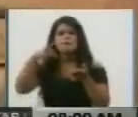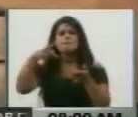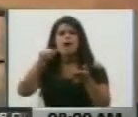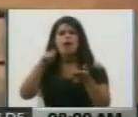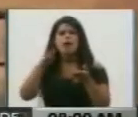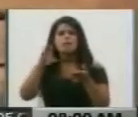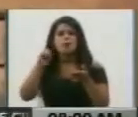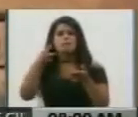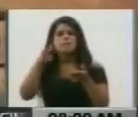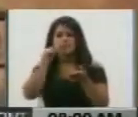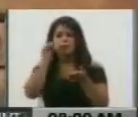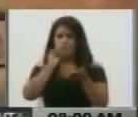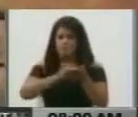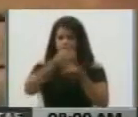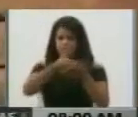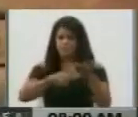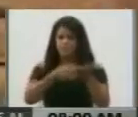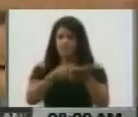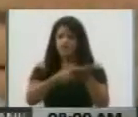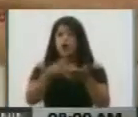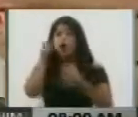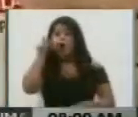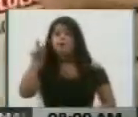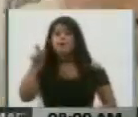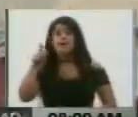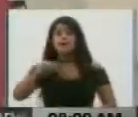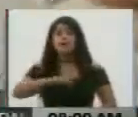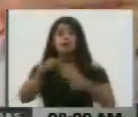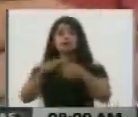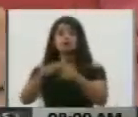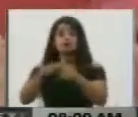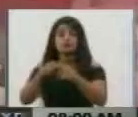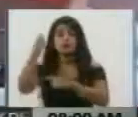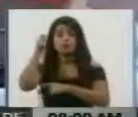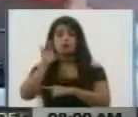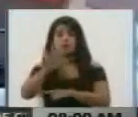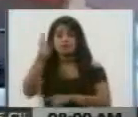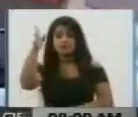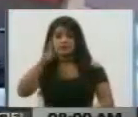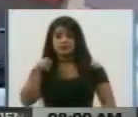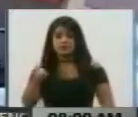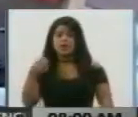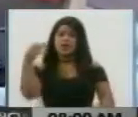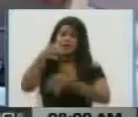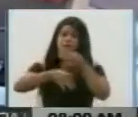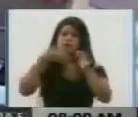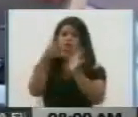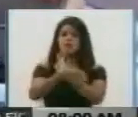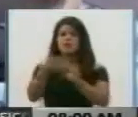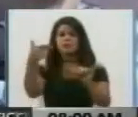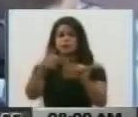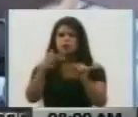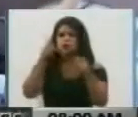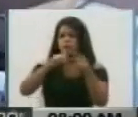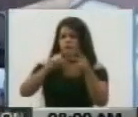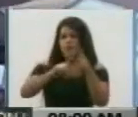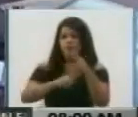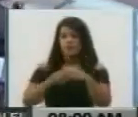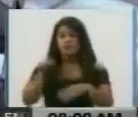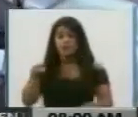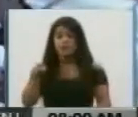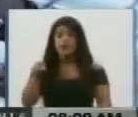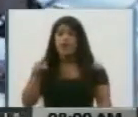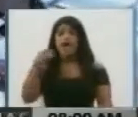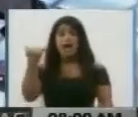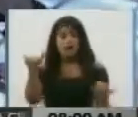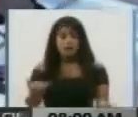una comisión en diputados, en la Cámara de Diputados de Brasil, sobre el tema petrolero. Y allá en este momento hay un gran